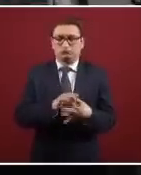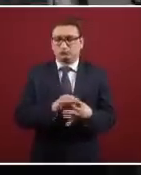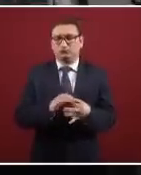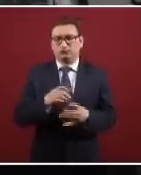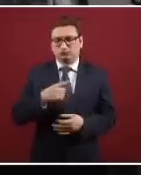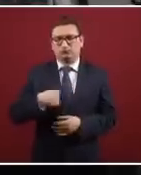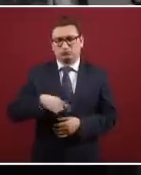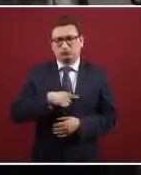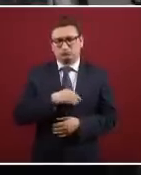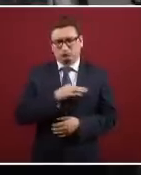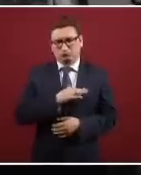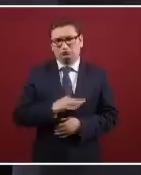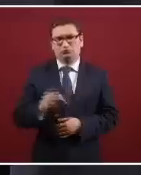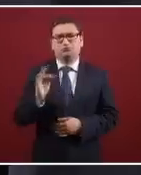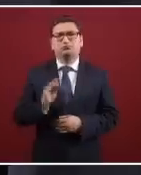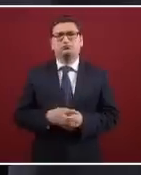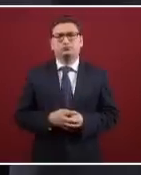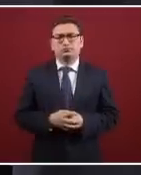Podemos